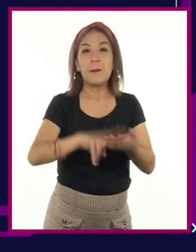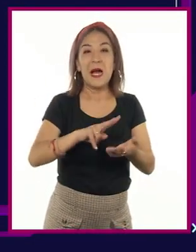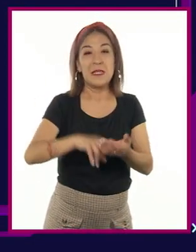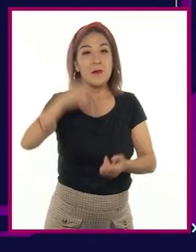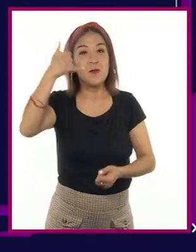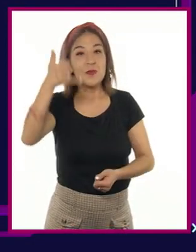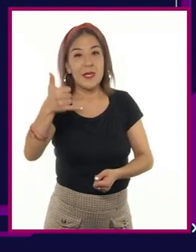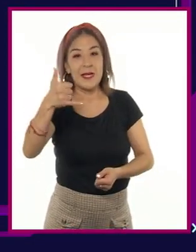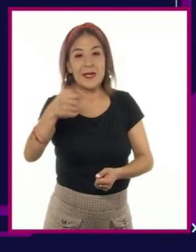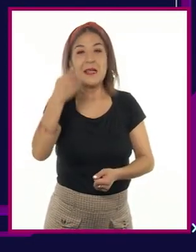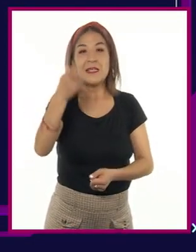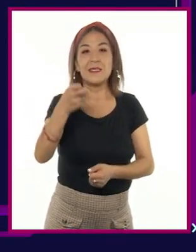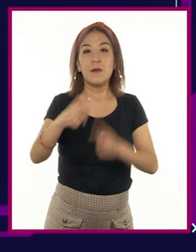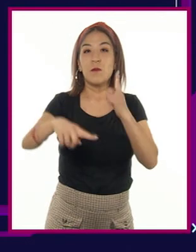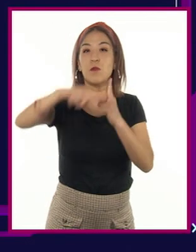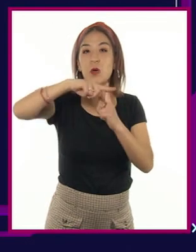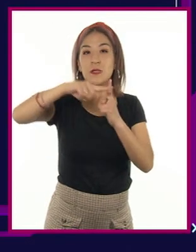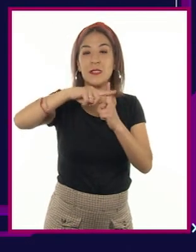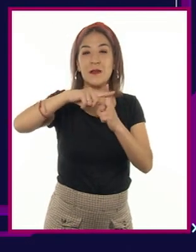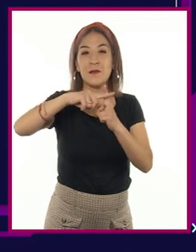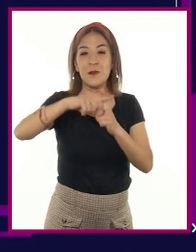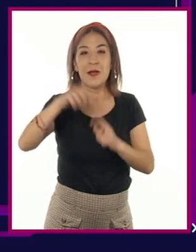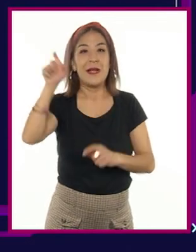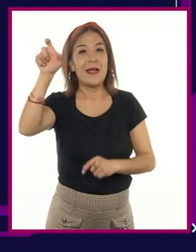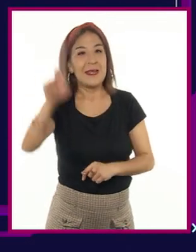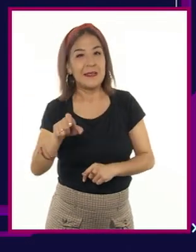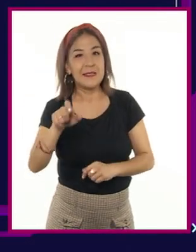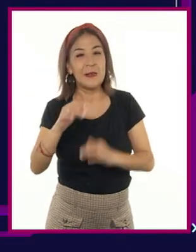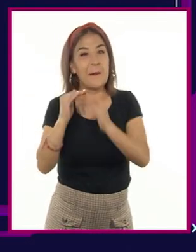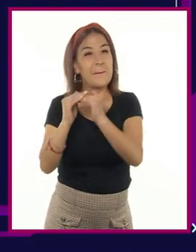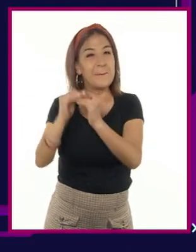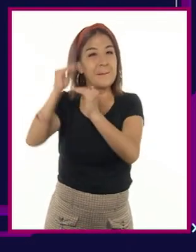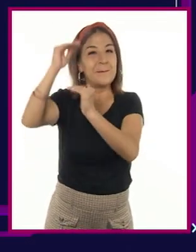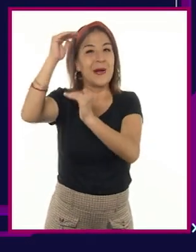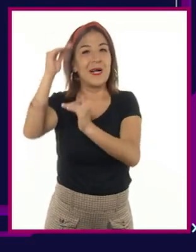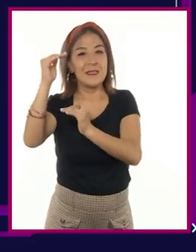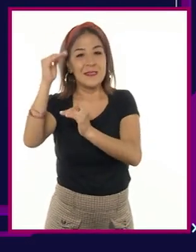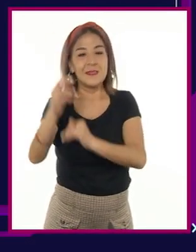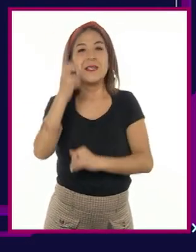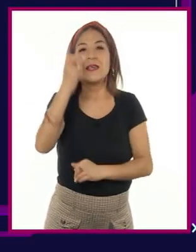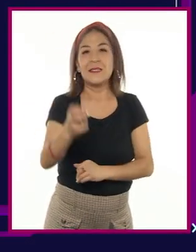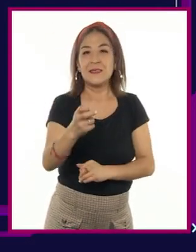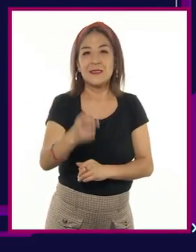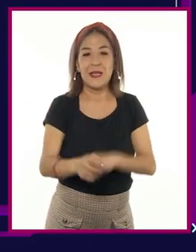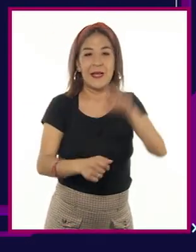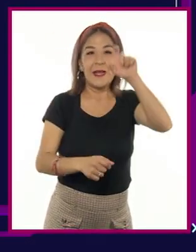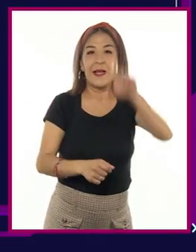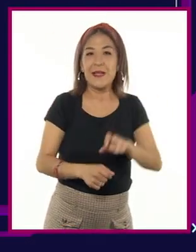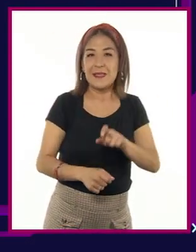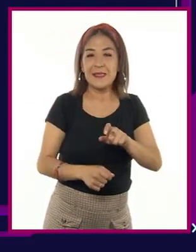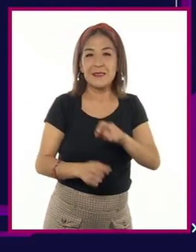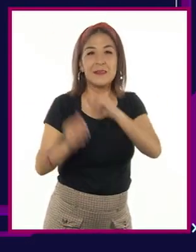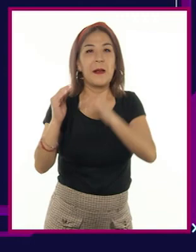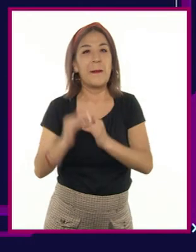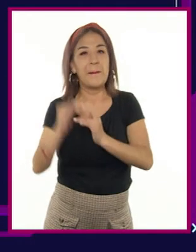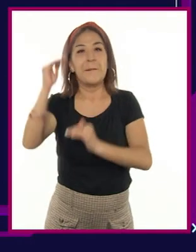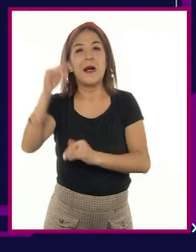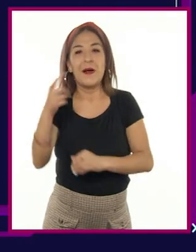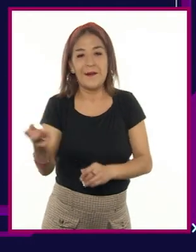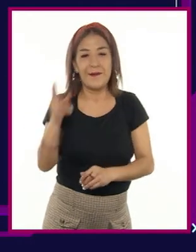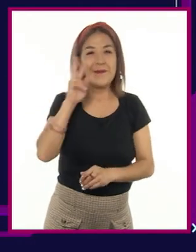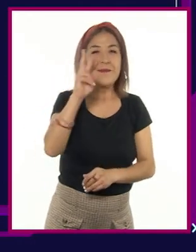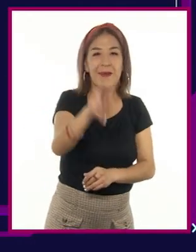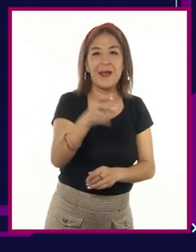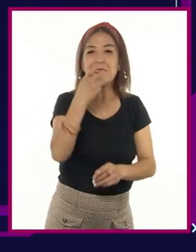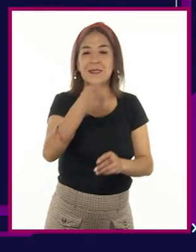en los valores positivos de x aumenta conforme x aumenta lo que se observa